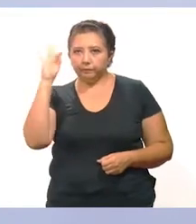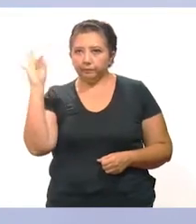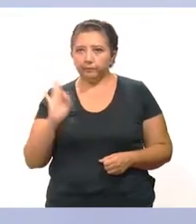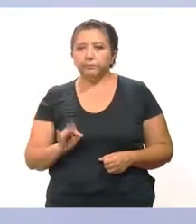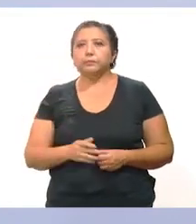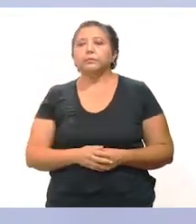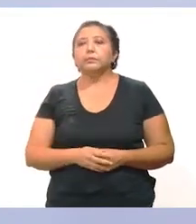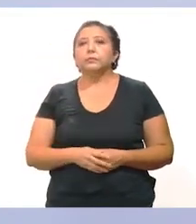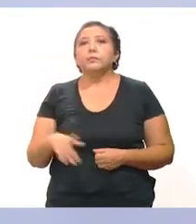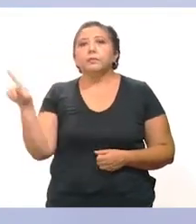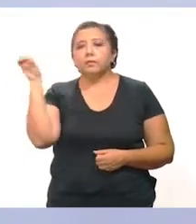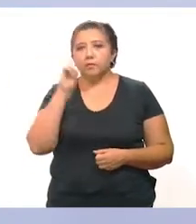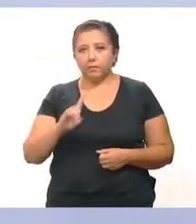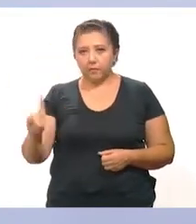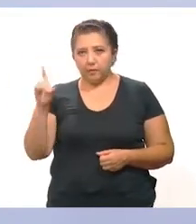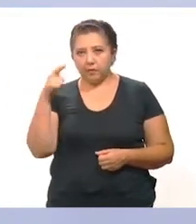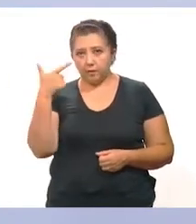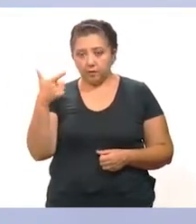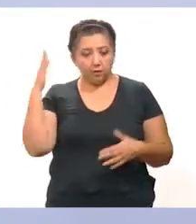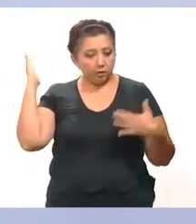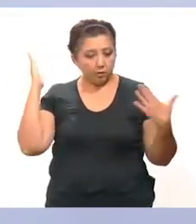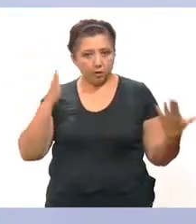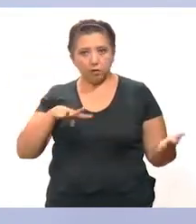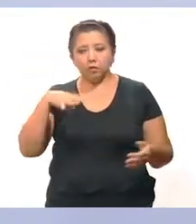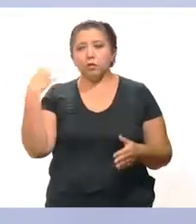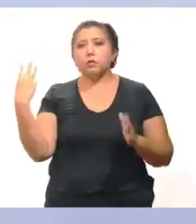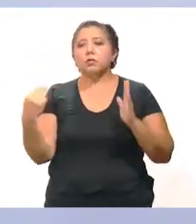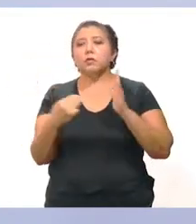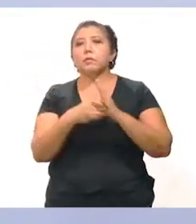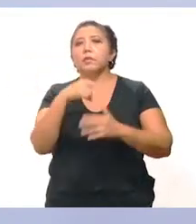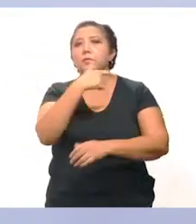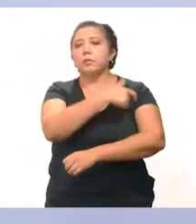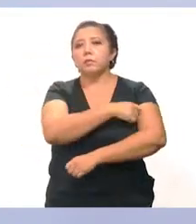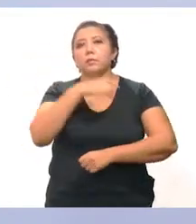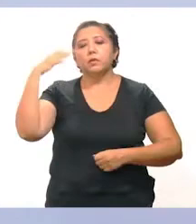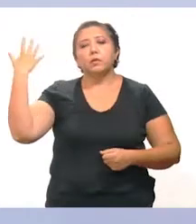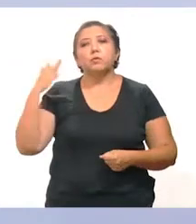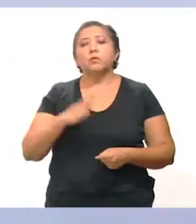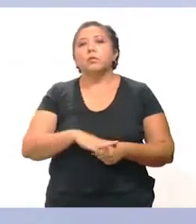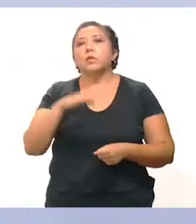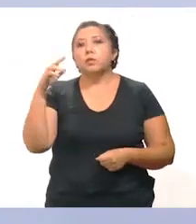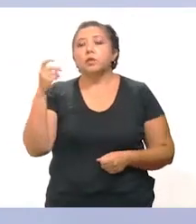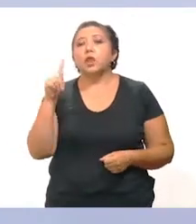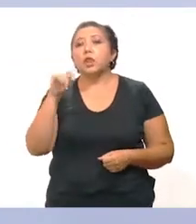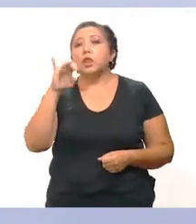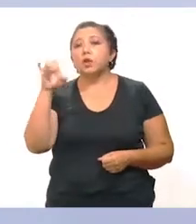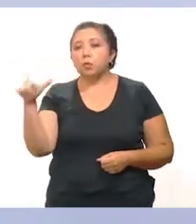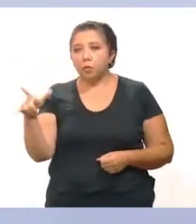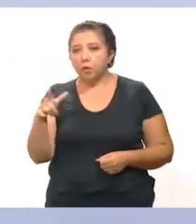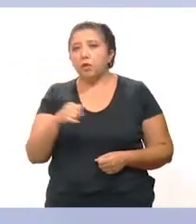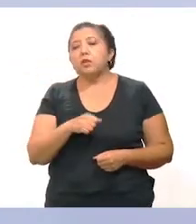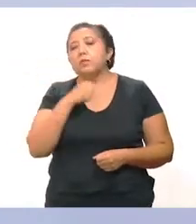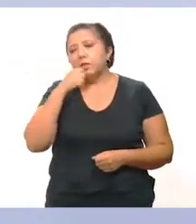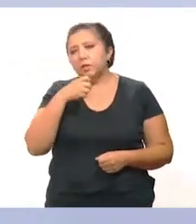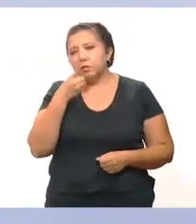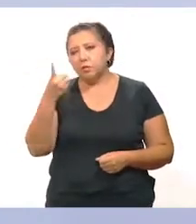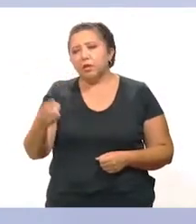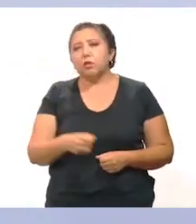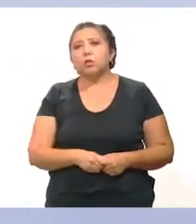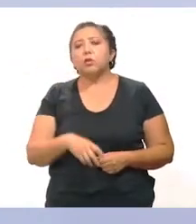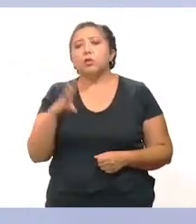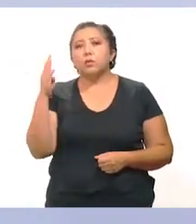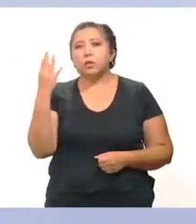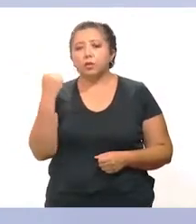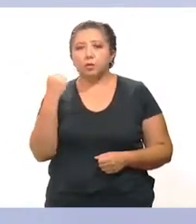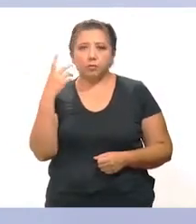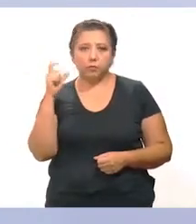50%. El domingo 7 llegó un lote con 14.000 vacunas para adultos mayores de Ticul con el